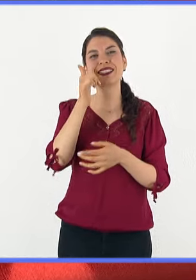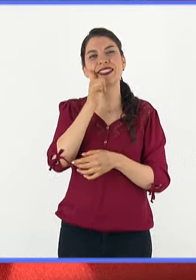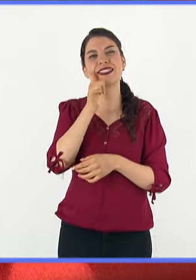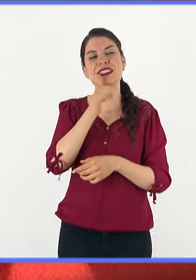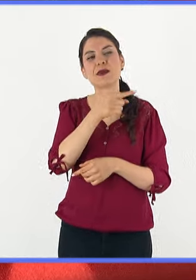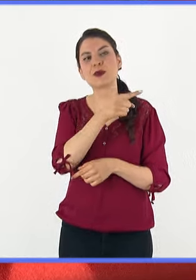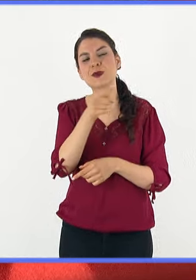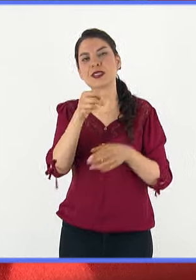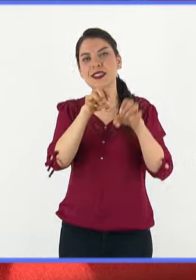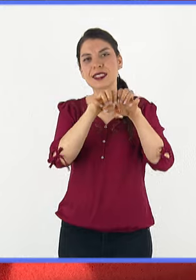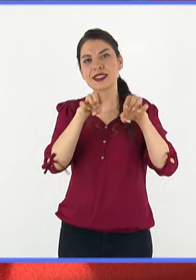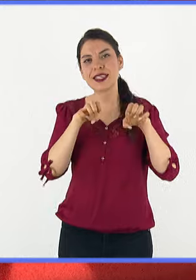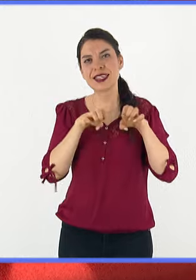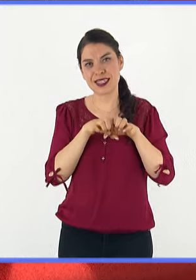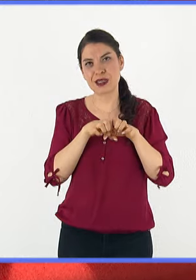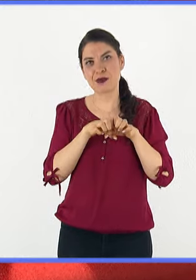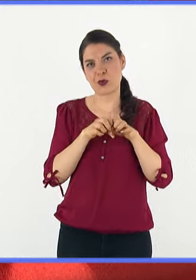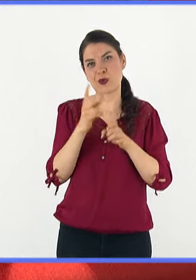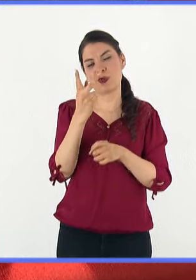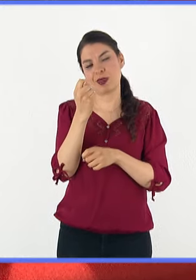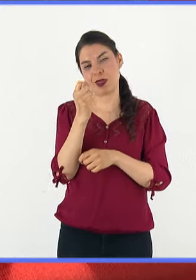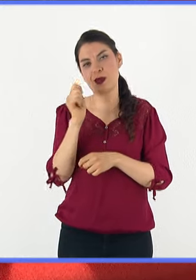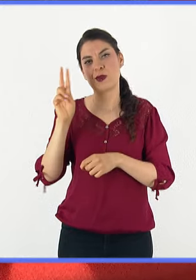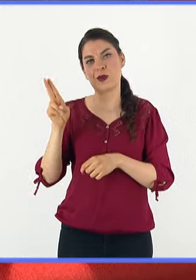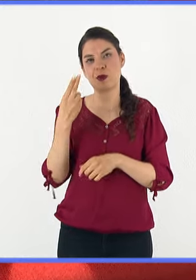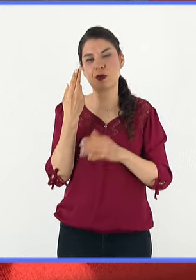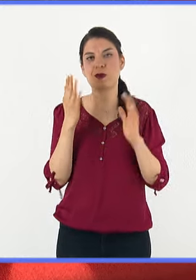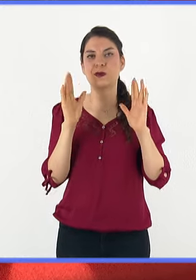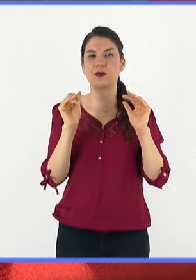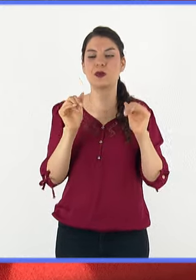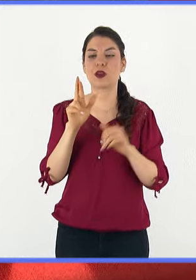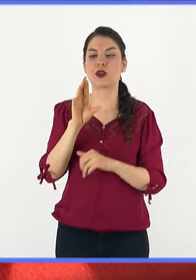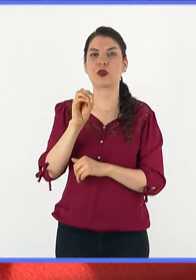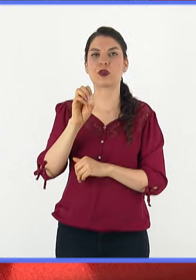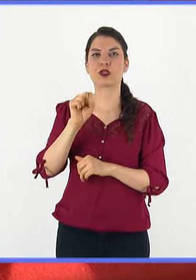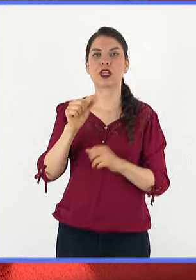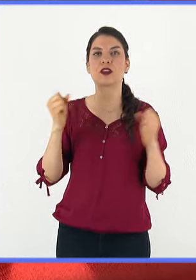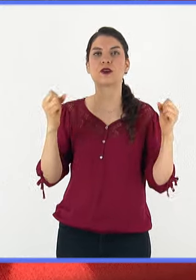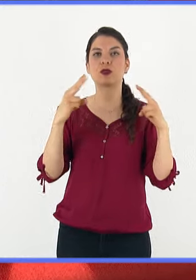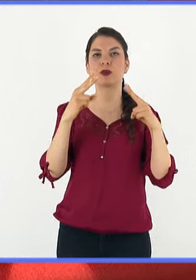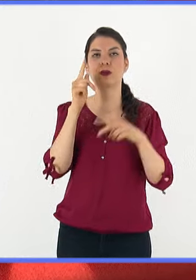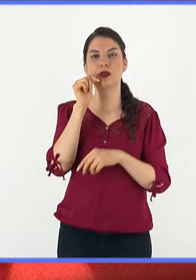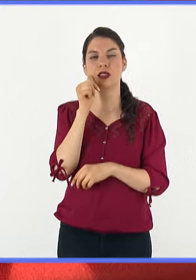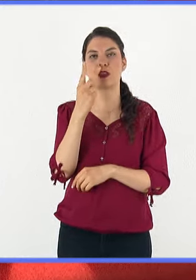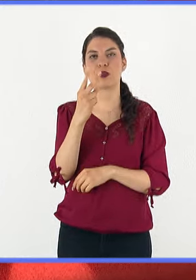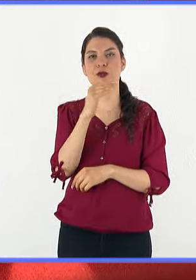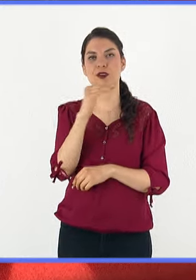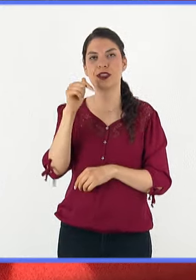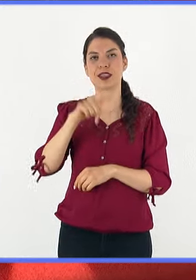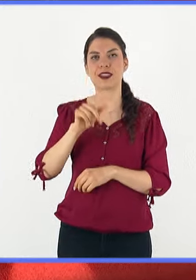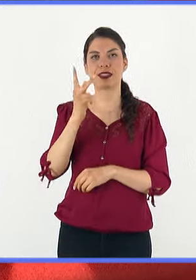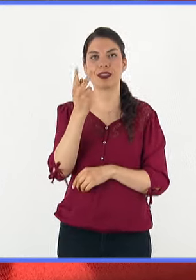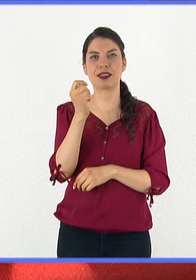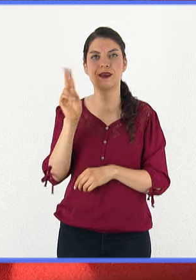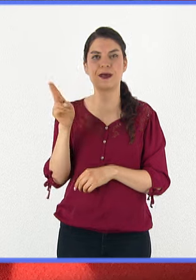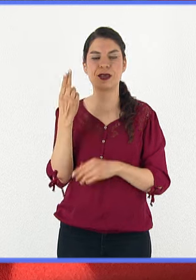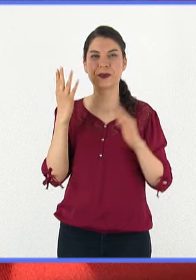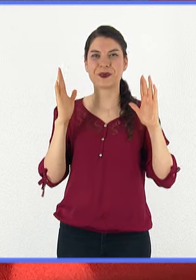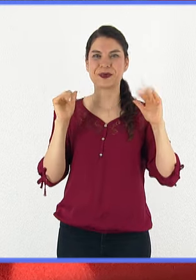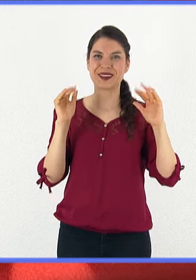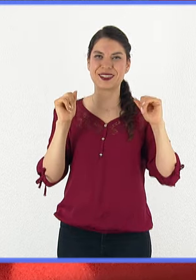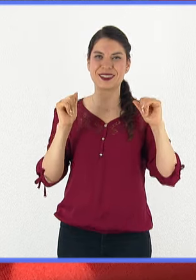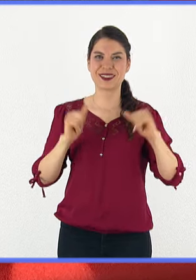todo el equipo que hace posible esta transmisión día con día se despide de ustedes Rosa Brizuela y nos vemos aquí mañana 2:30 en tv un